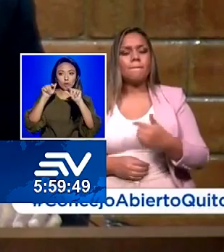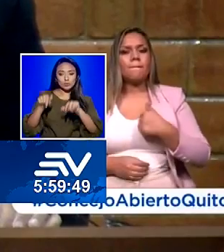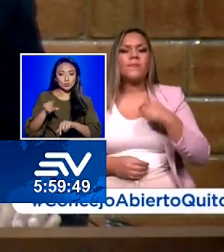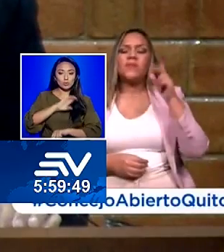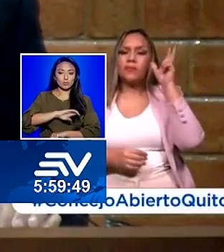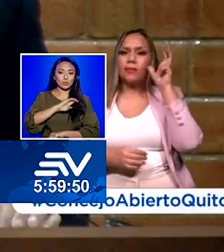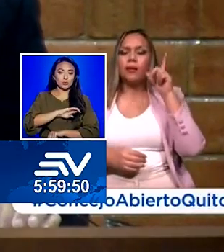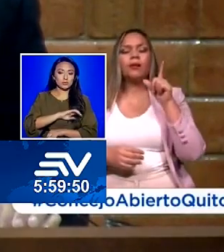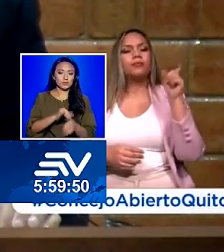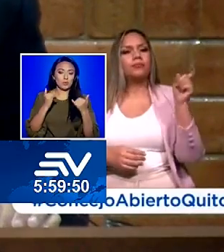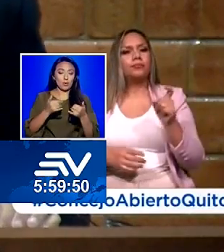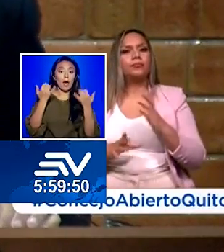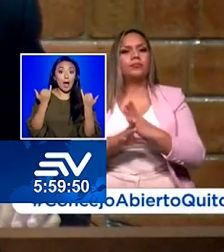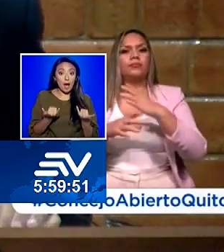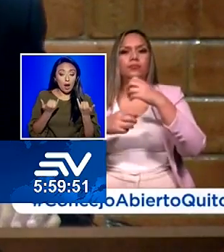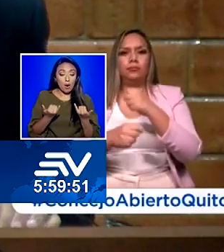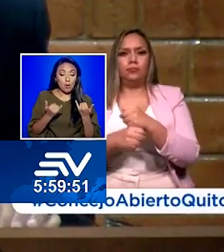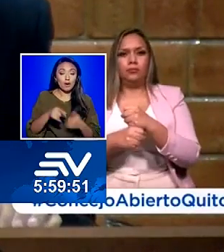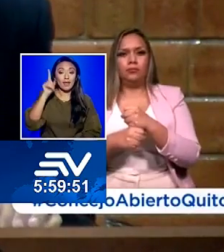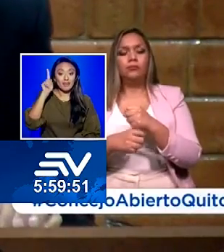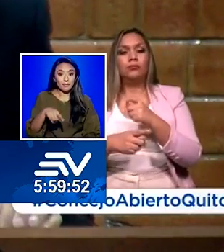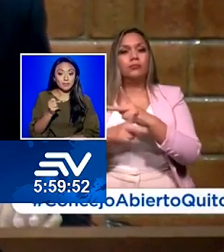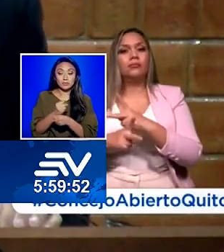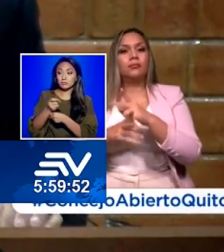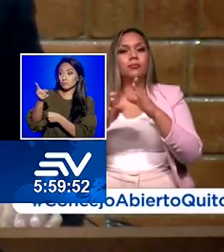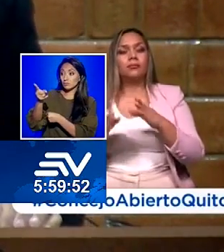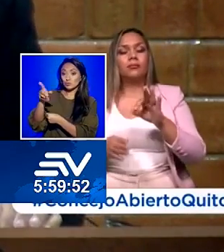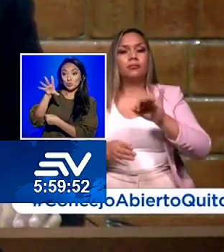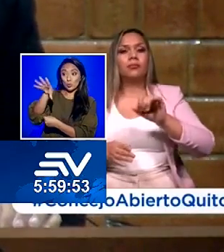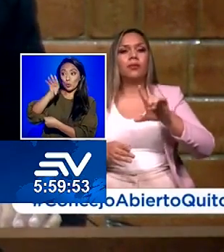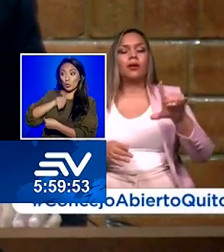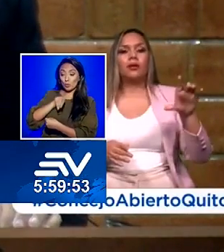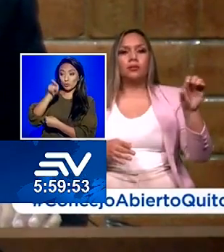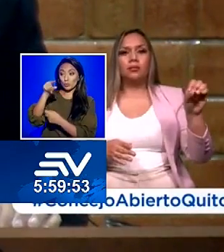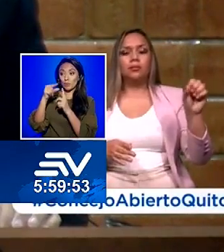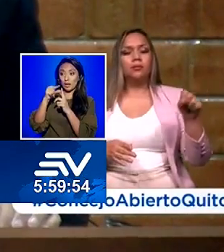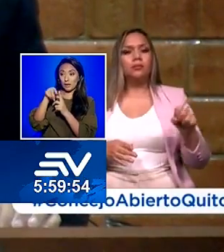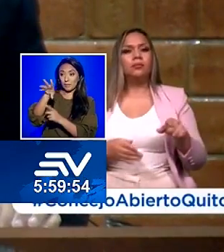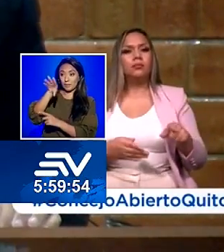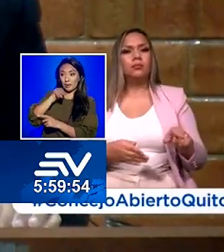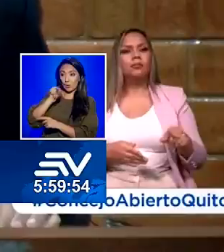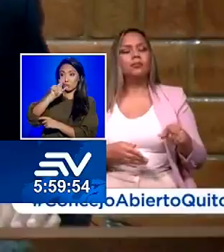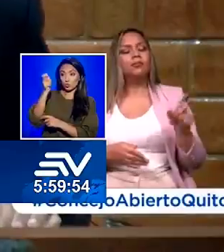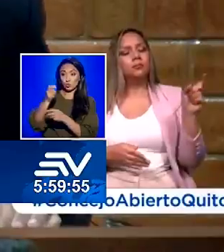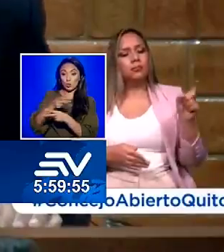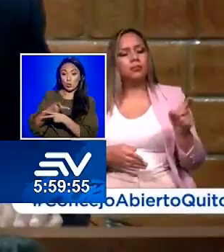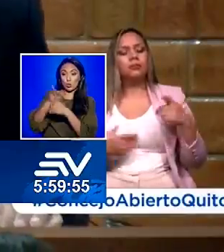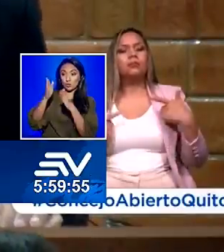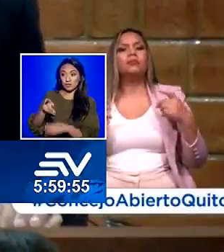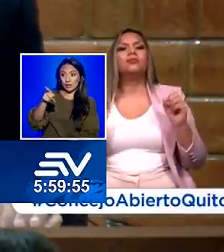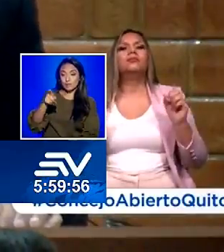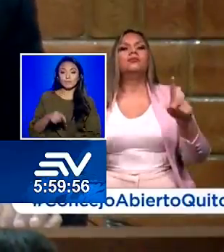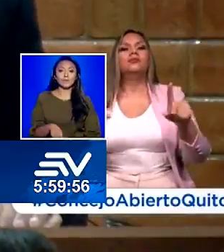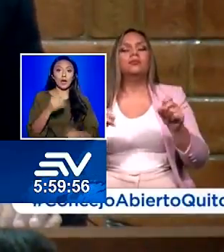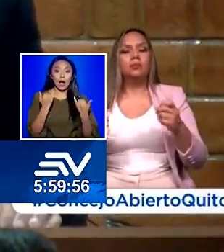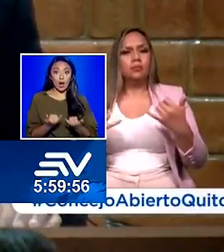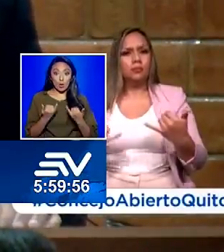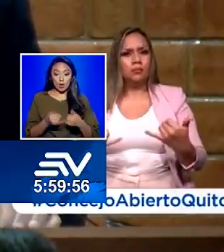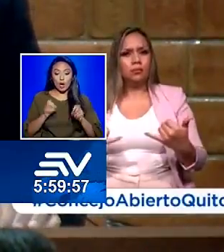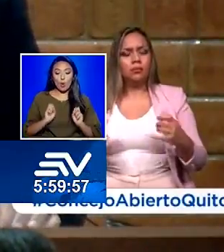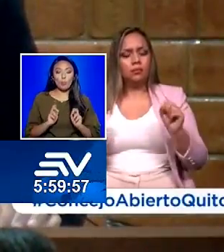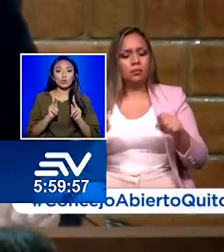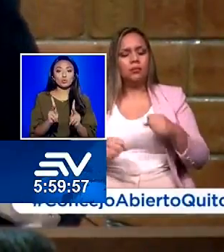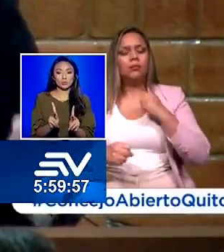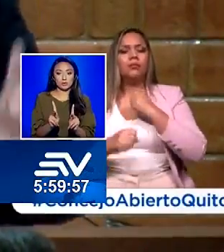y que lo que tenemos que hacer y tomo las palabras del concejal juan carlos criado que sea la oportunidad